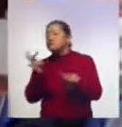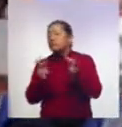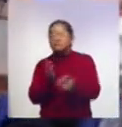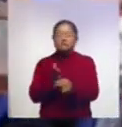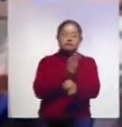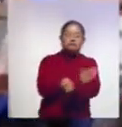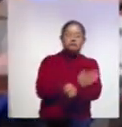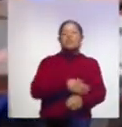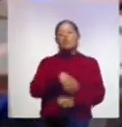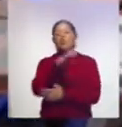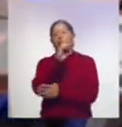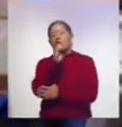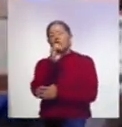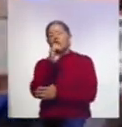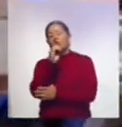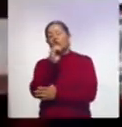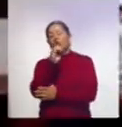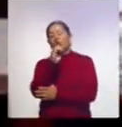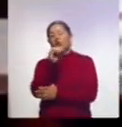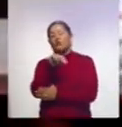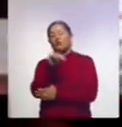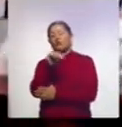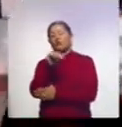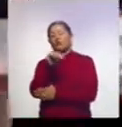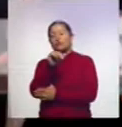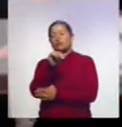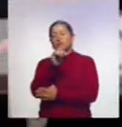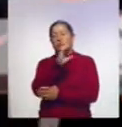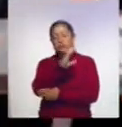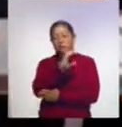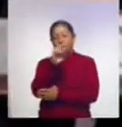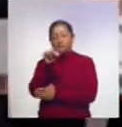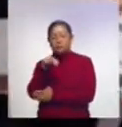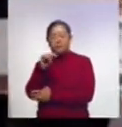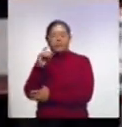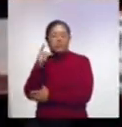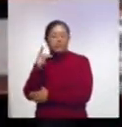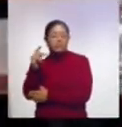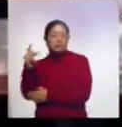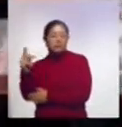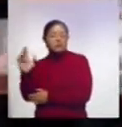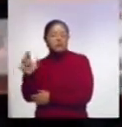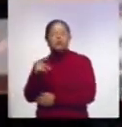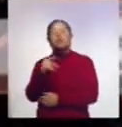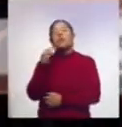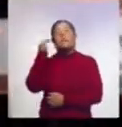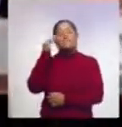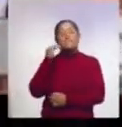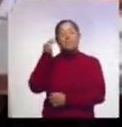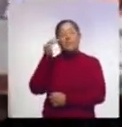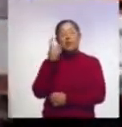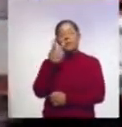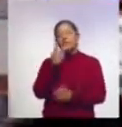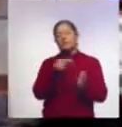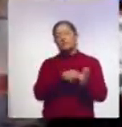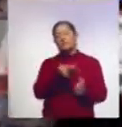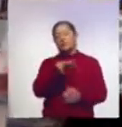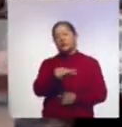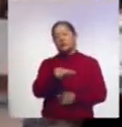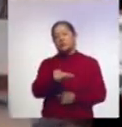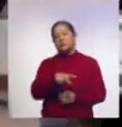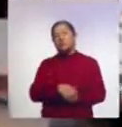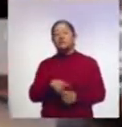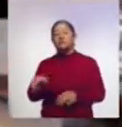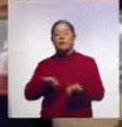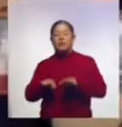Consejo Nacional para la Prevención y la Discriminación entre 2012 y marzo de 2018. Los trabajos fueron inaugurados